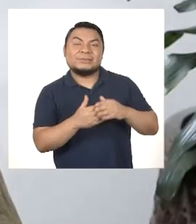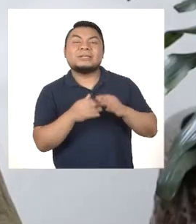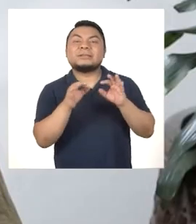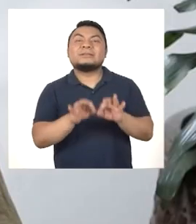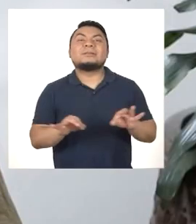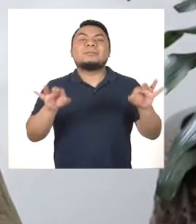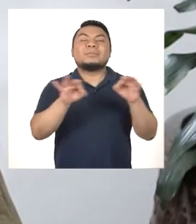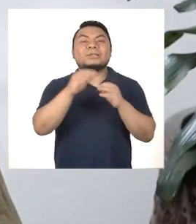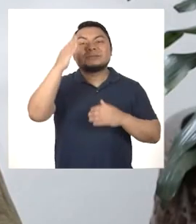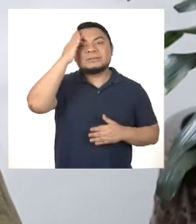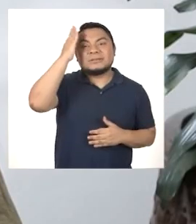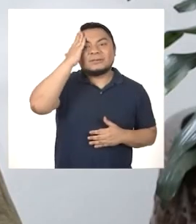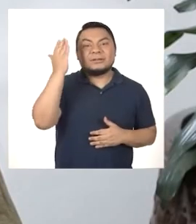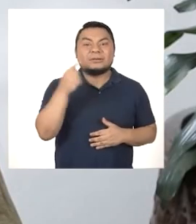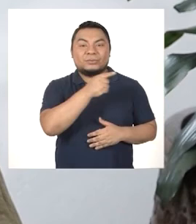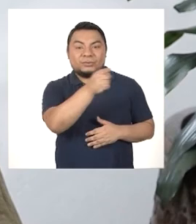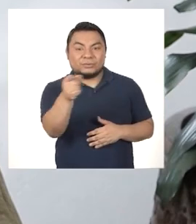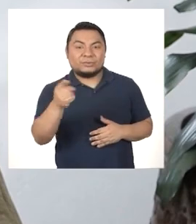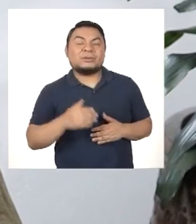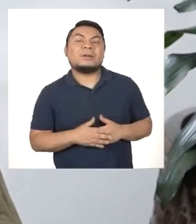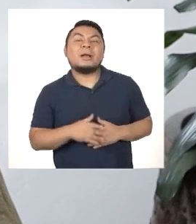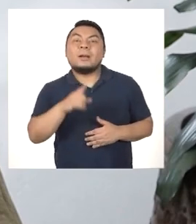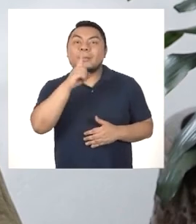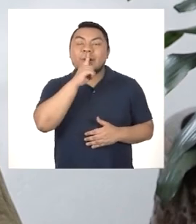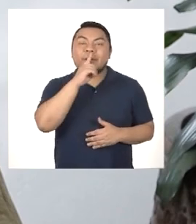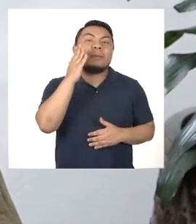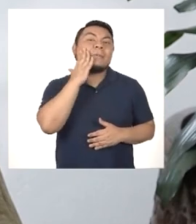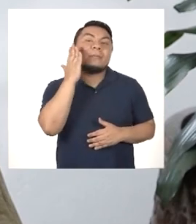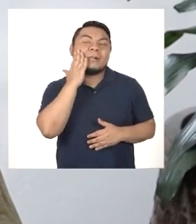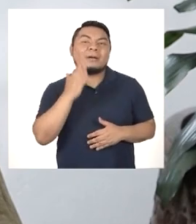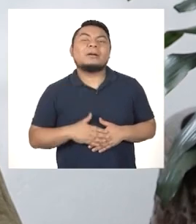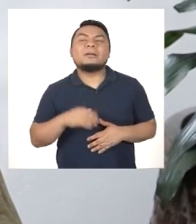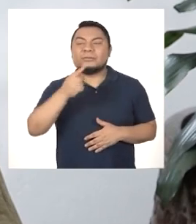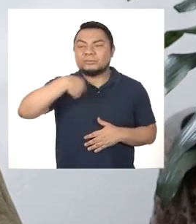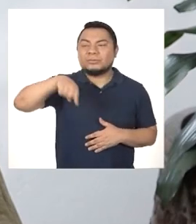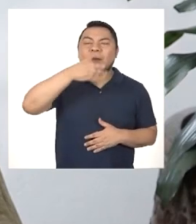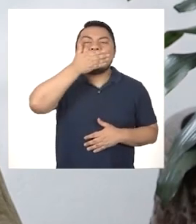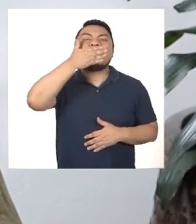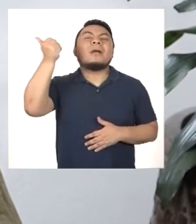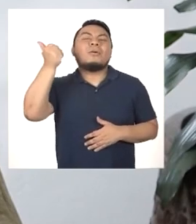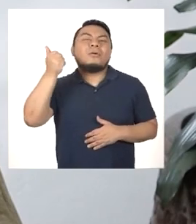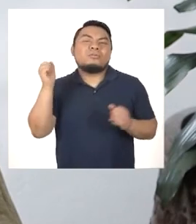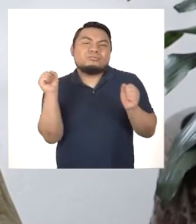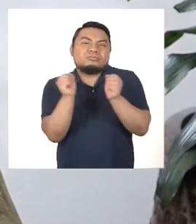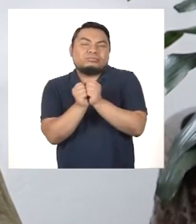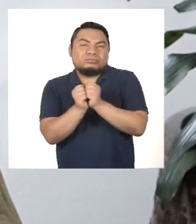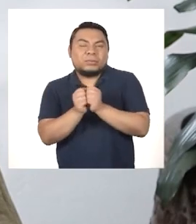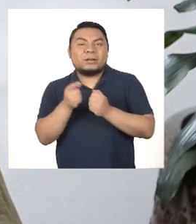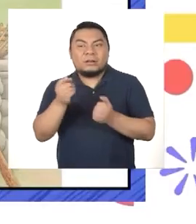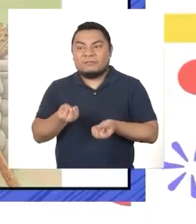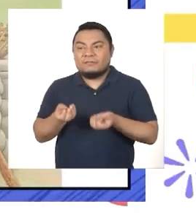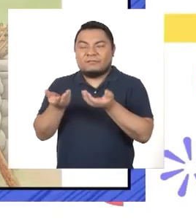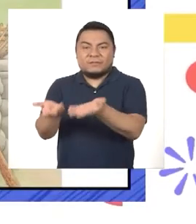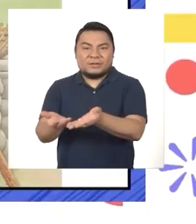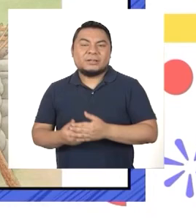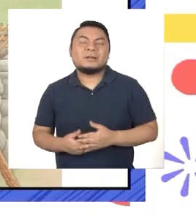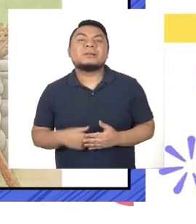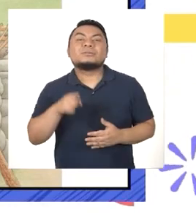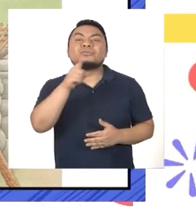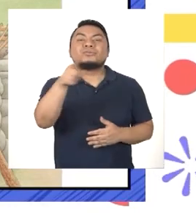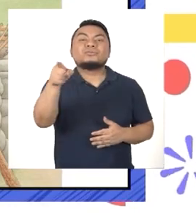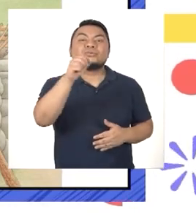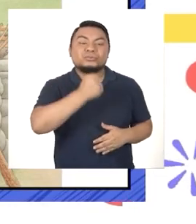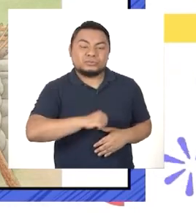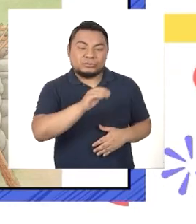Es importante saber que ustedes, papás y mamás, son nuestros mejores aliados para poder ofrecerles lo que